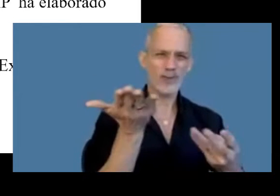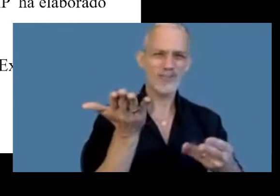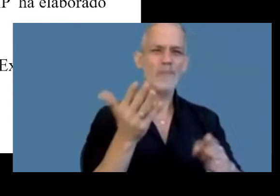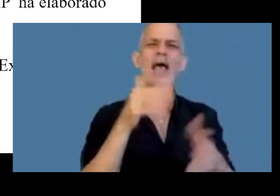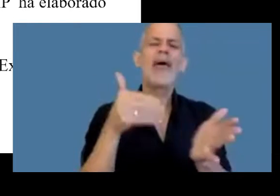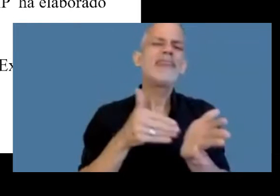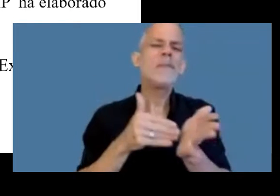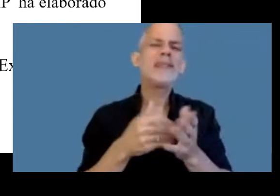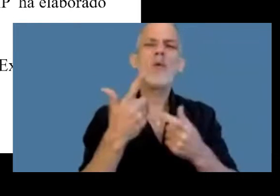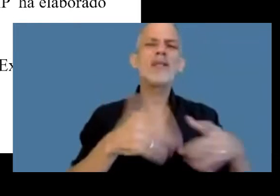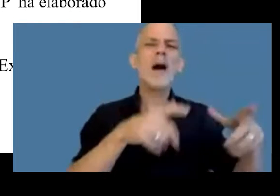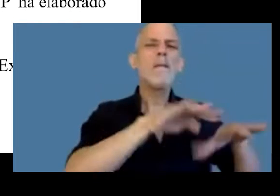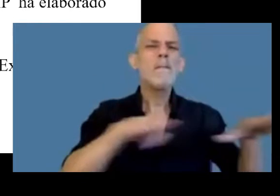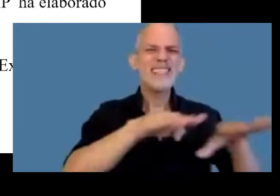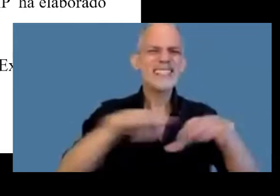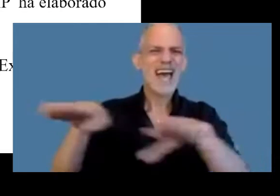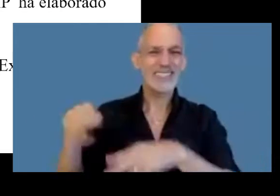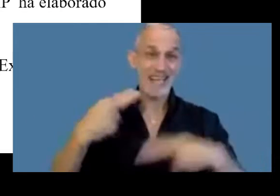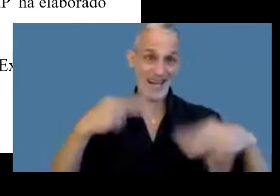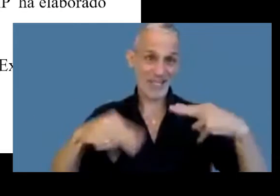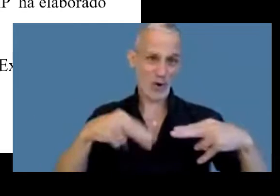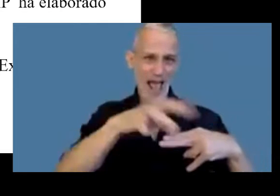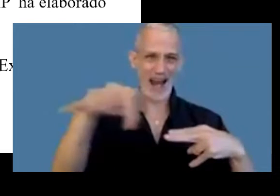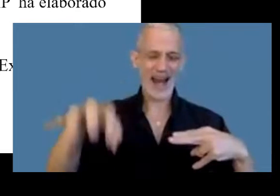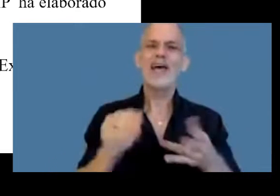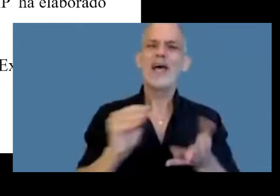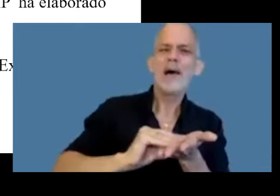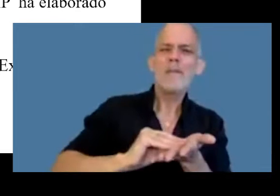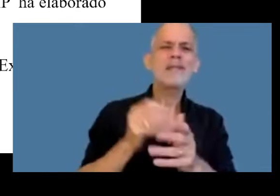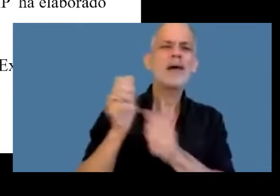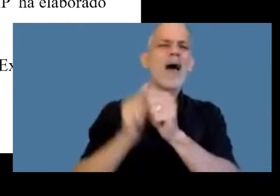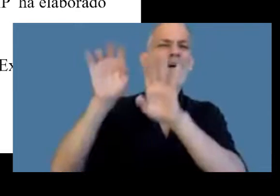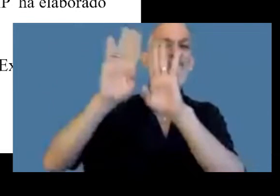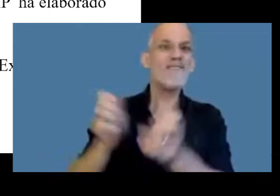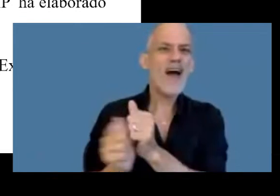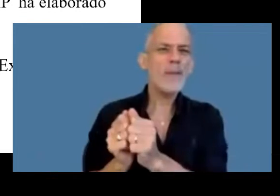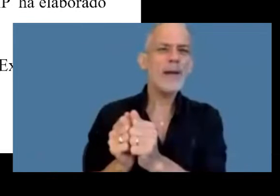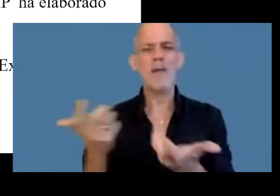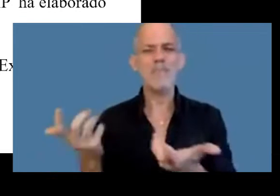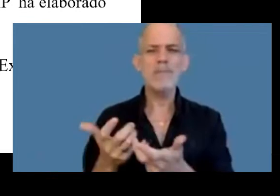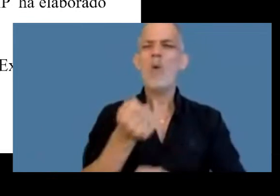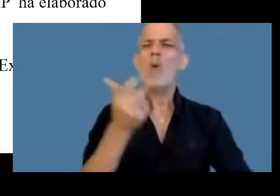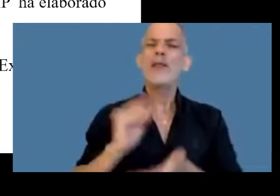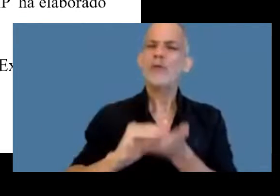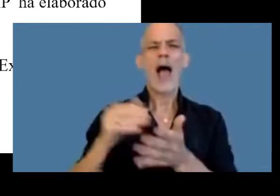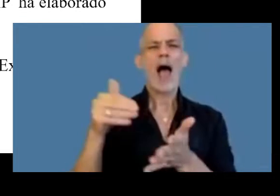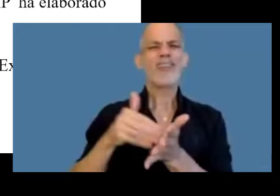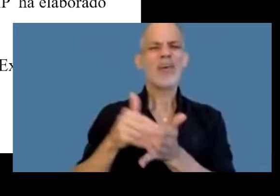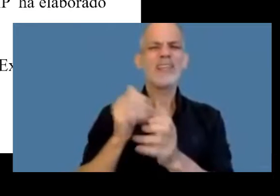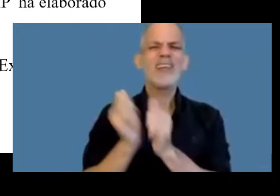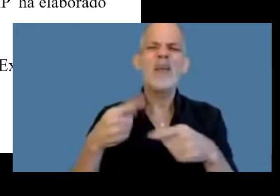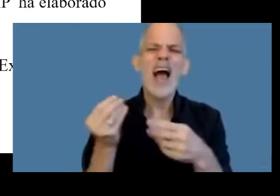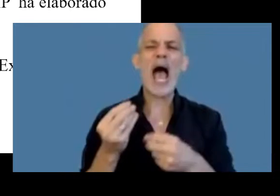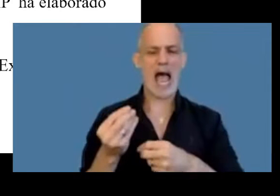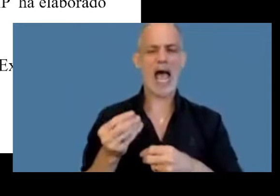cubiertos, establece la cantidad de empleados en una fábrica dependiendo del tipo de producción,